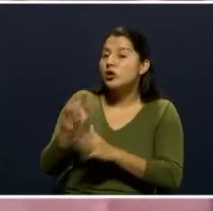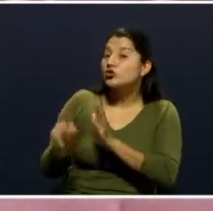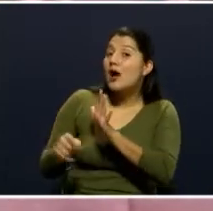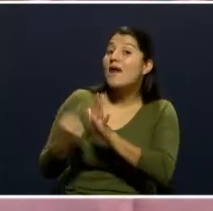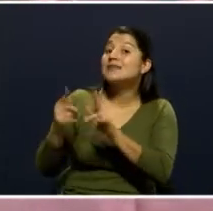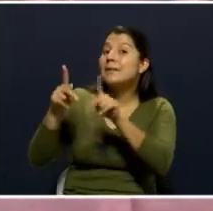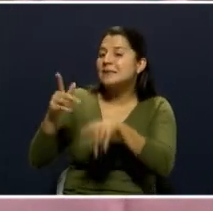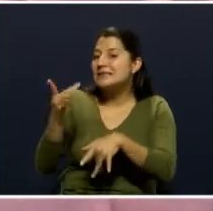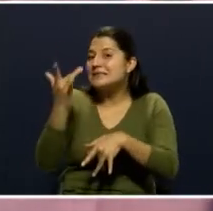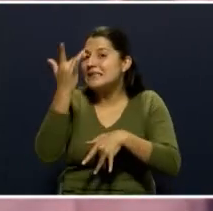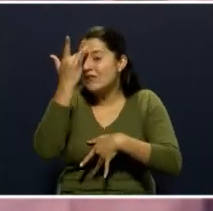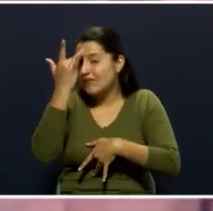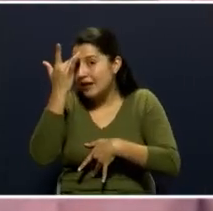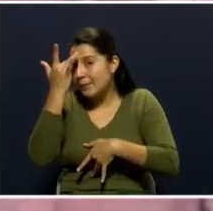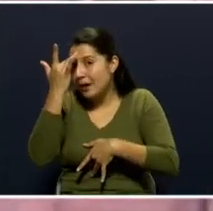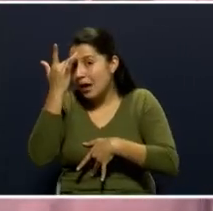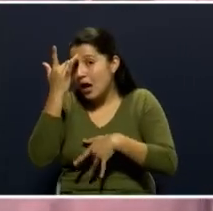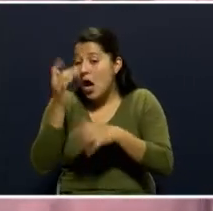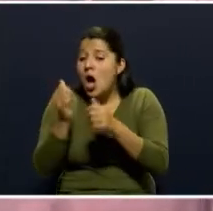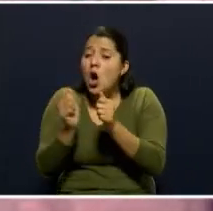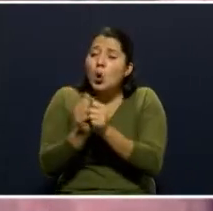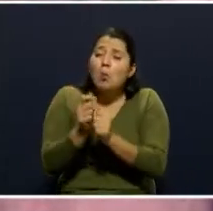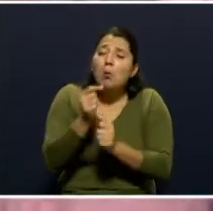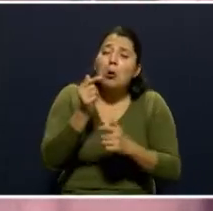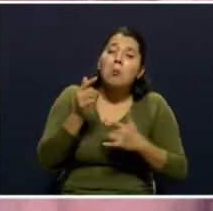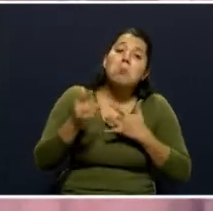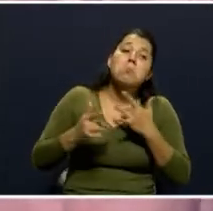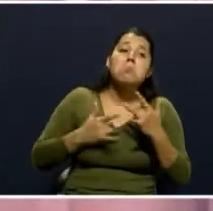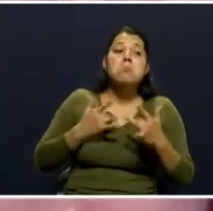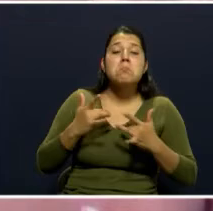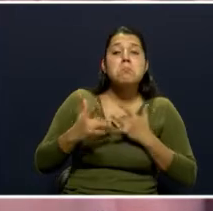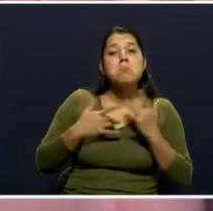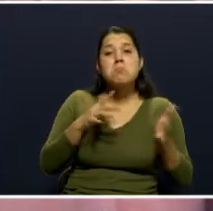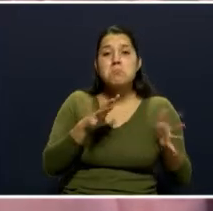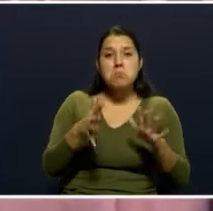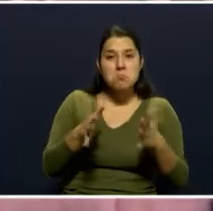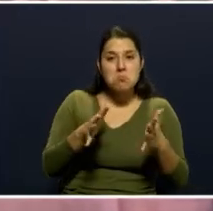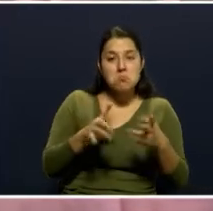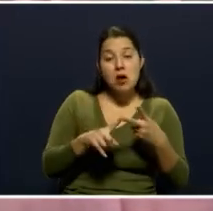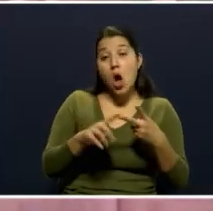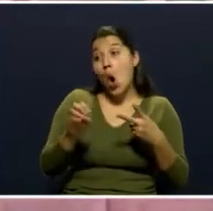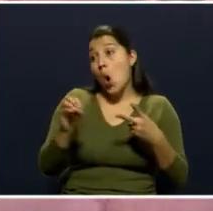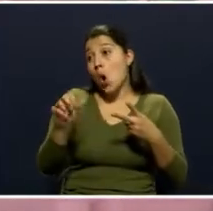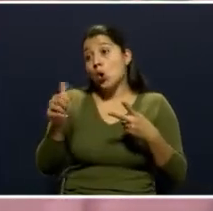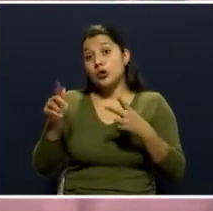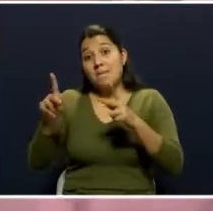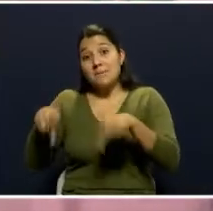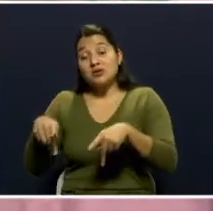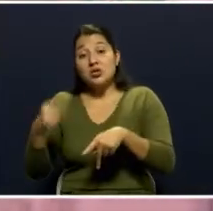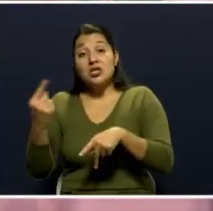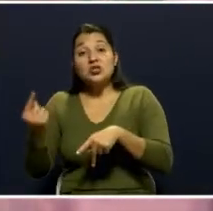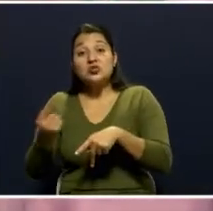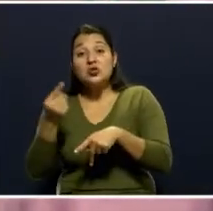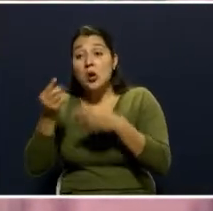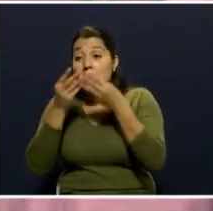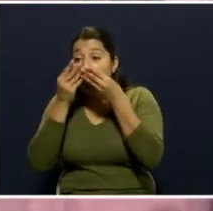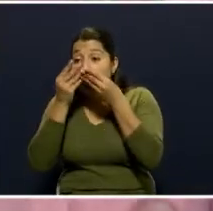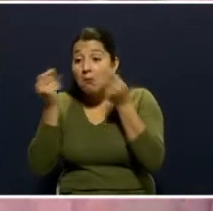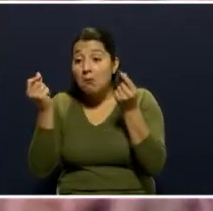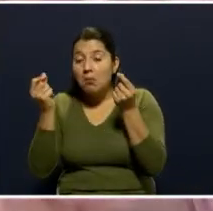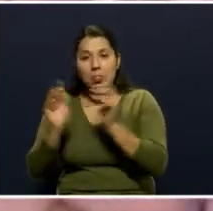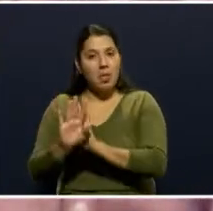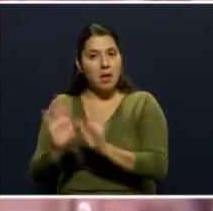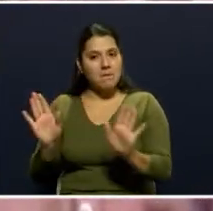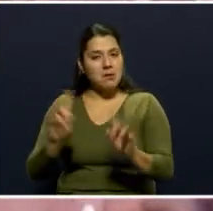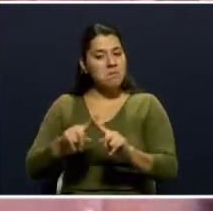que enferman con síntomas muy leves. Algunos solo tienen esta pérdida del sentido del olfato